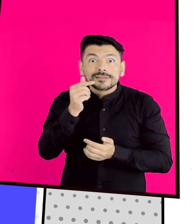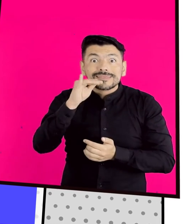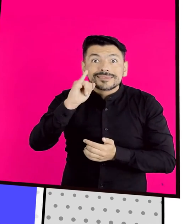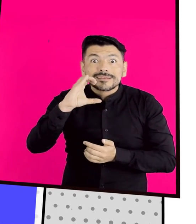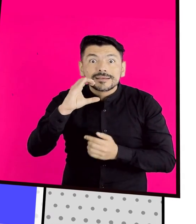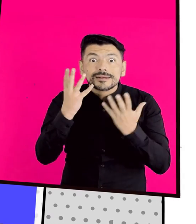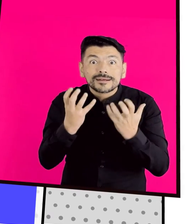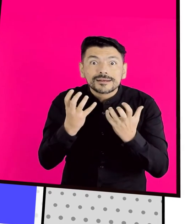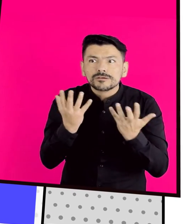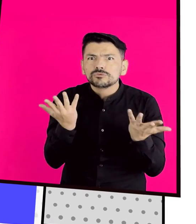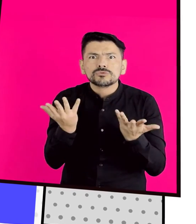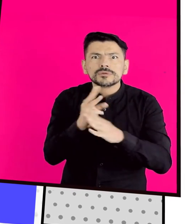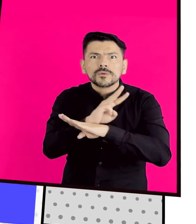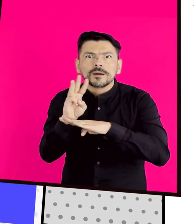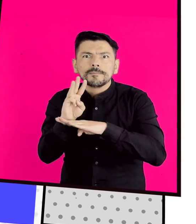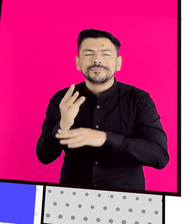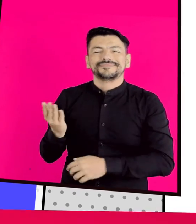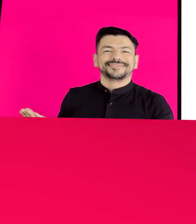tics visita